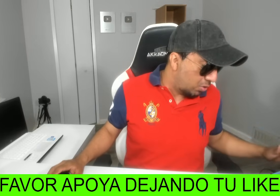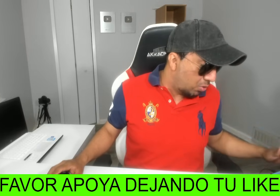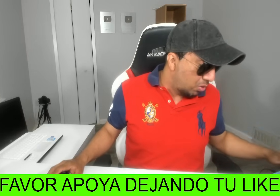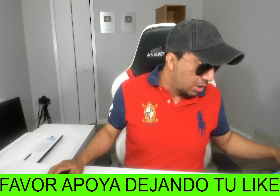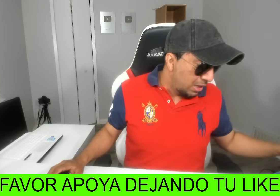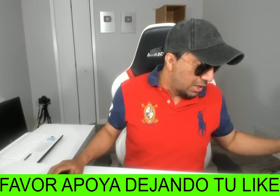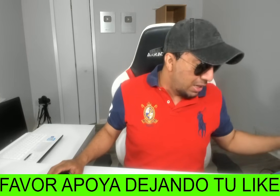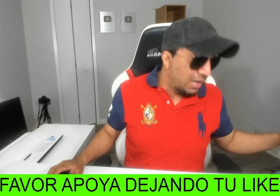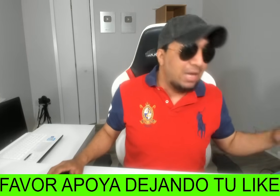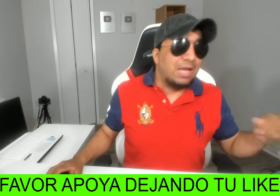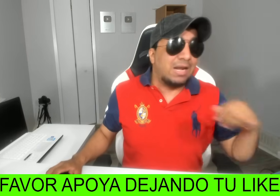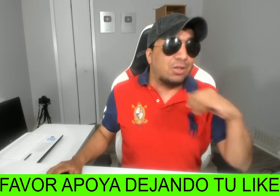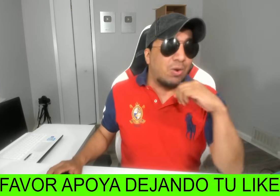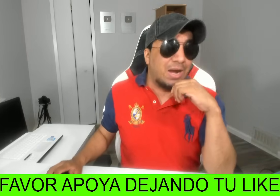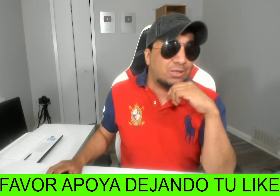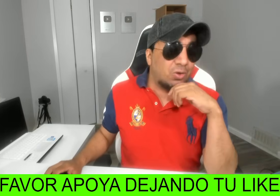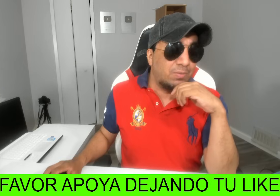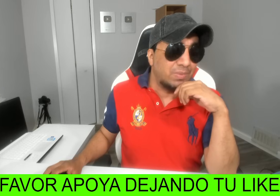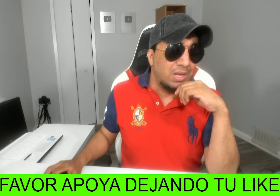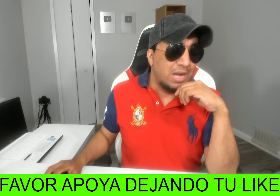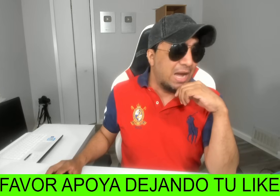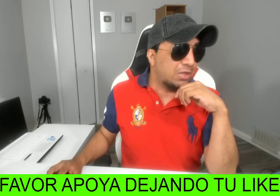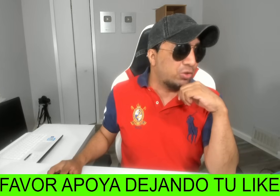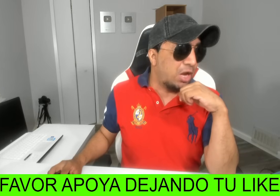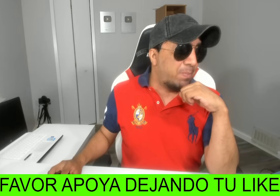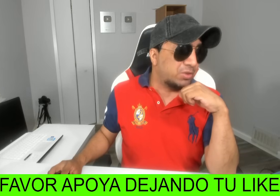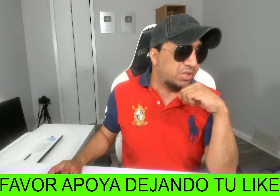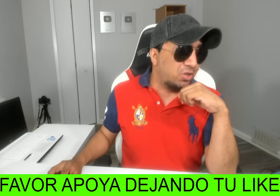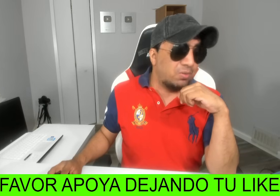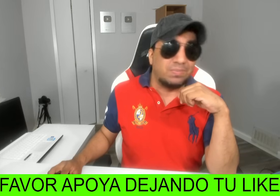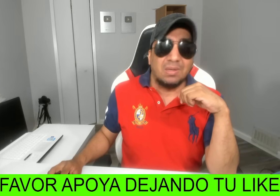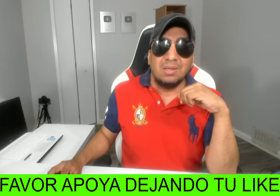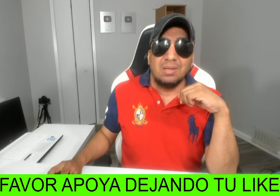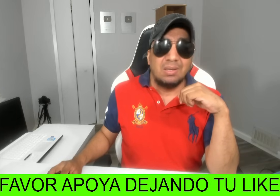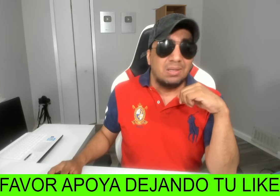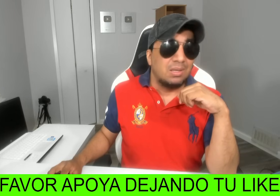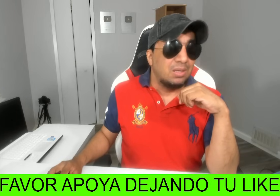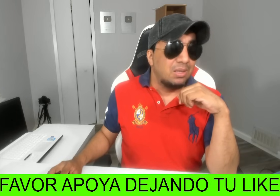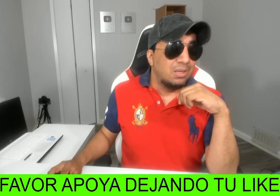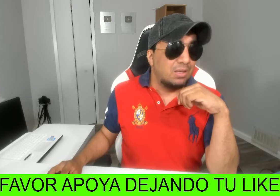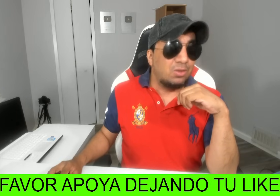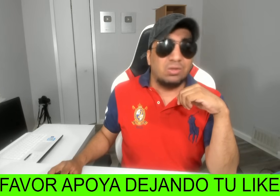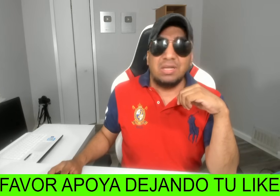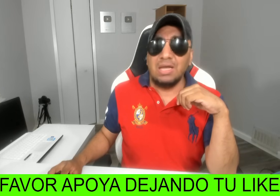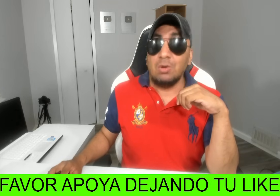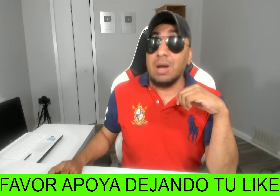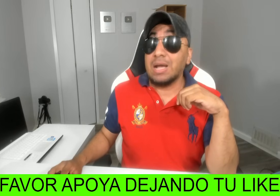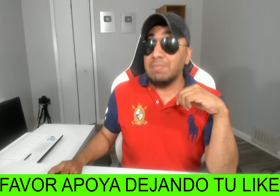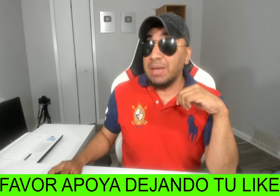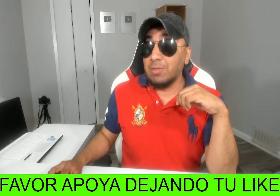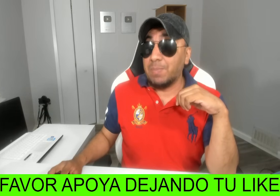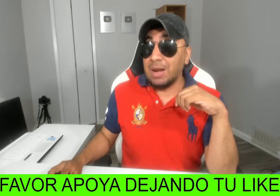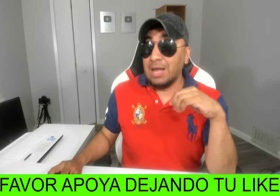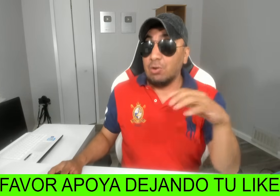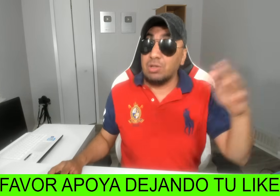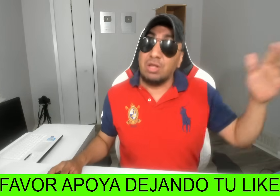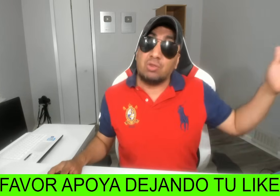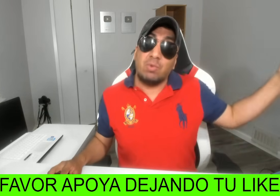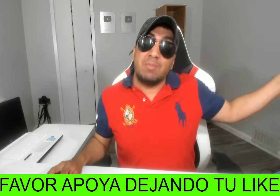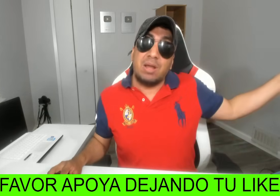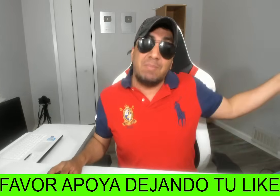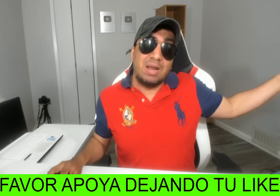está dando Ernesto Castro a estos de la oposición, donde no han cambiado para